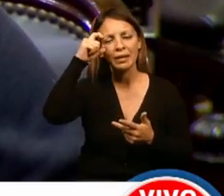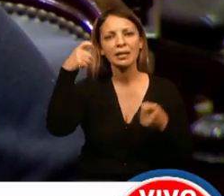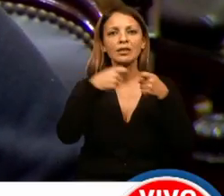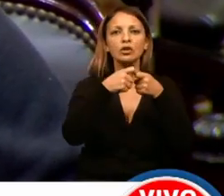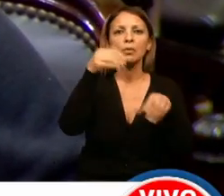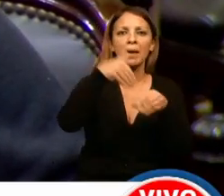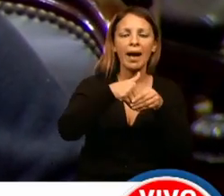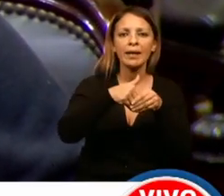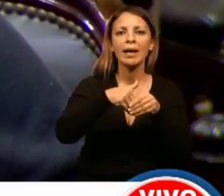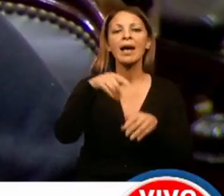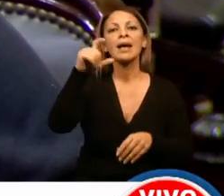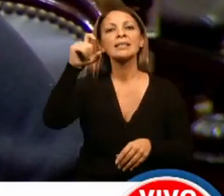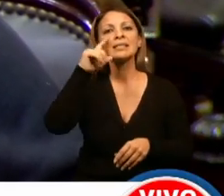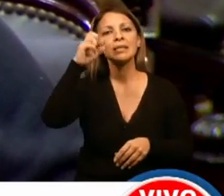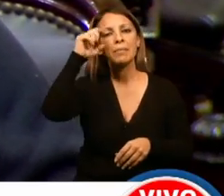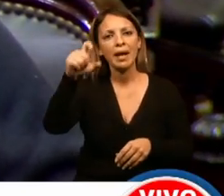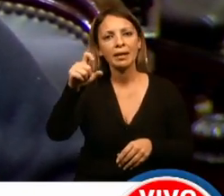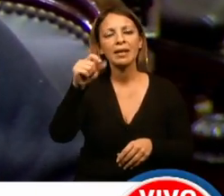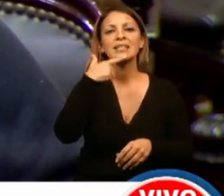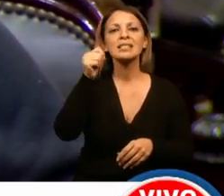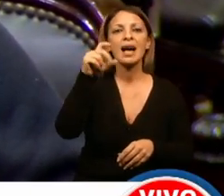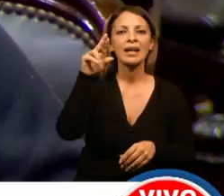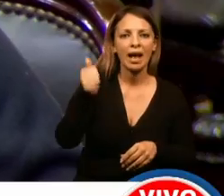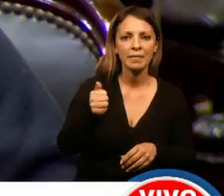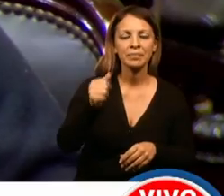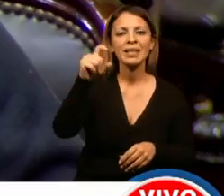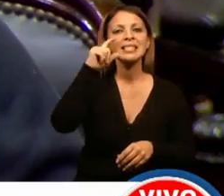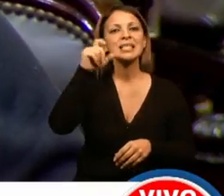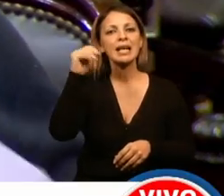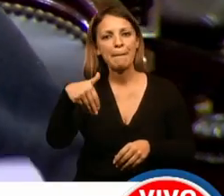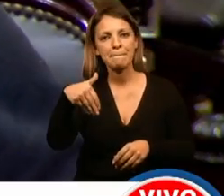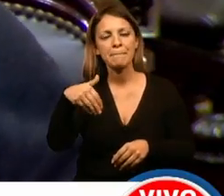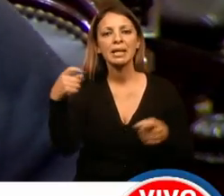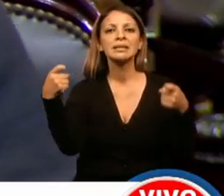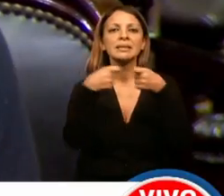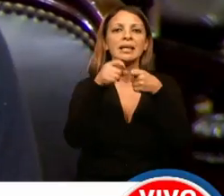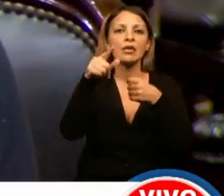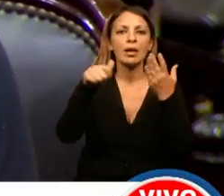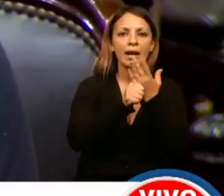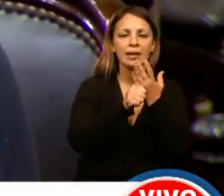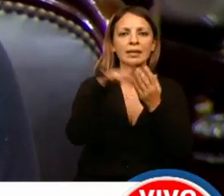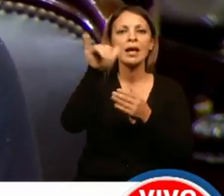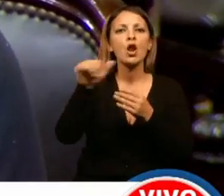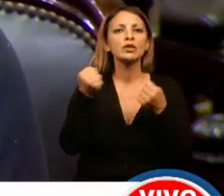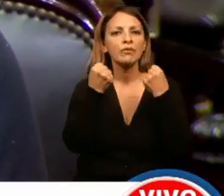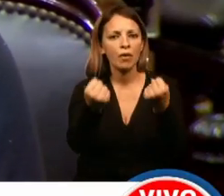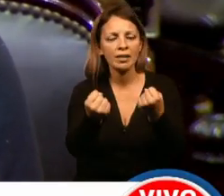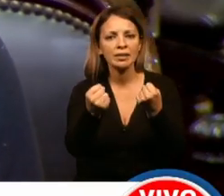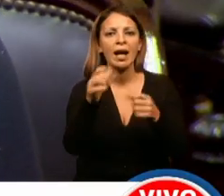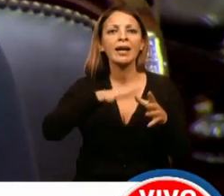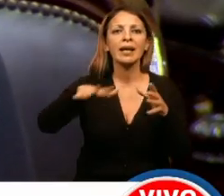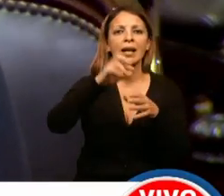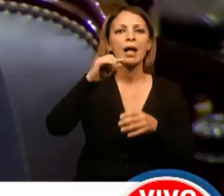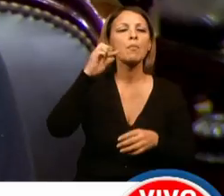usted y prec sacra si camps sindicato de la carne luz y fuerza general por